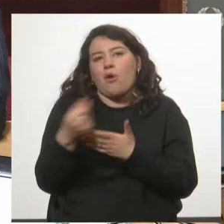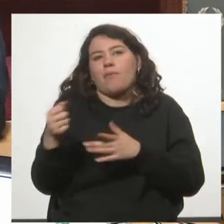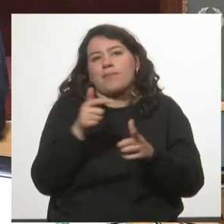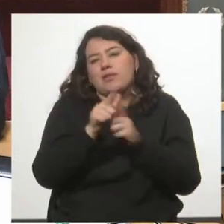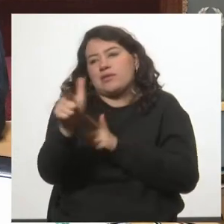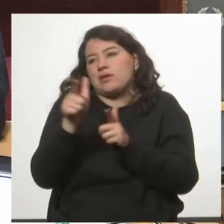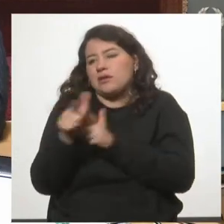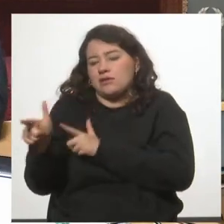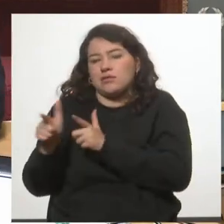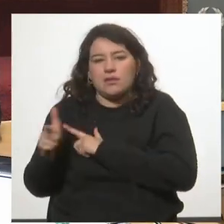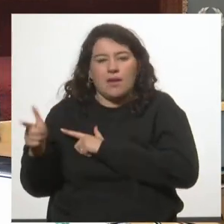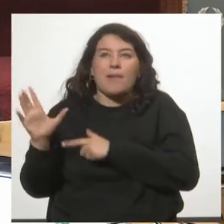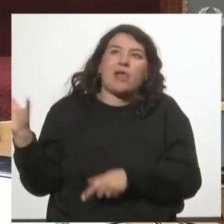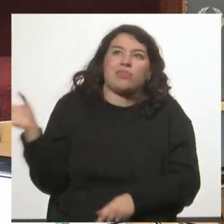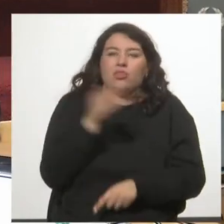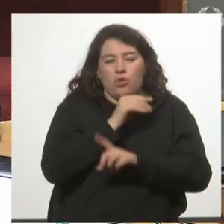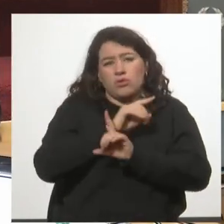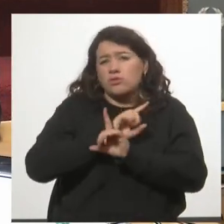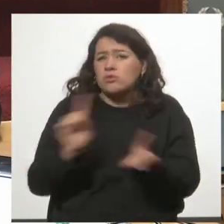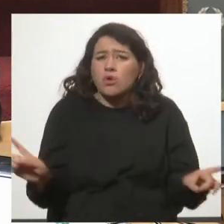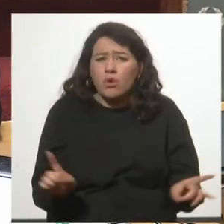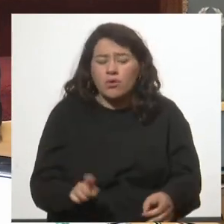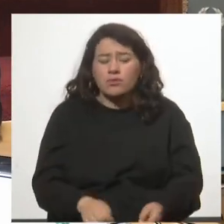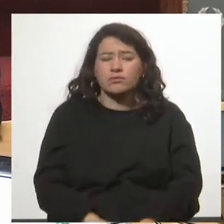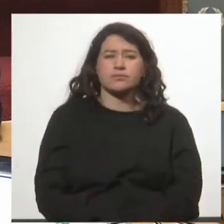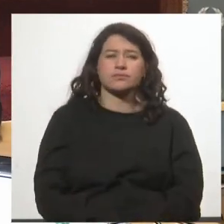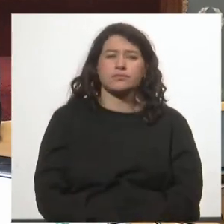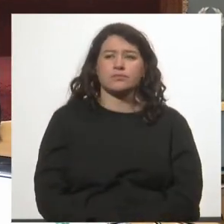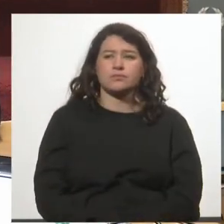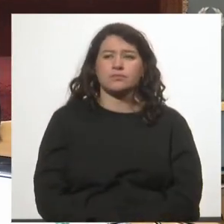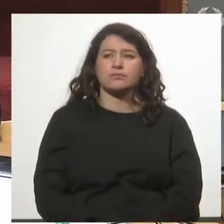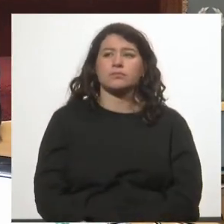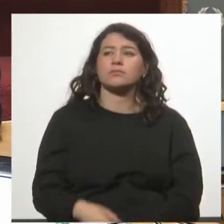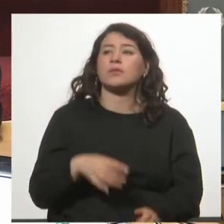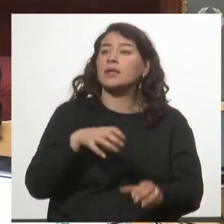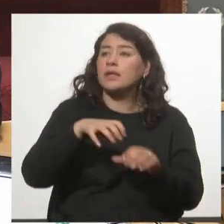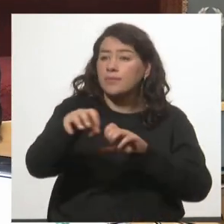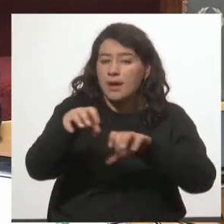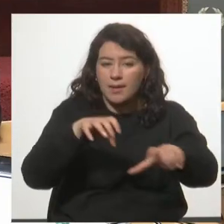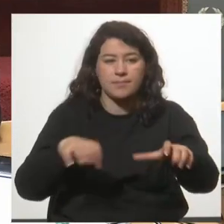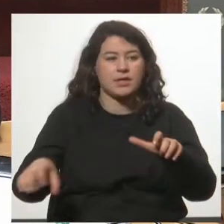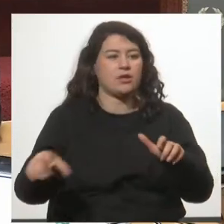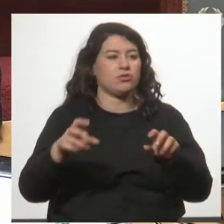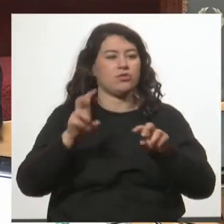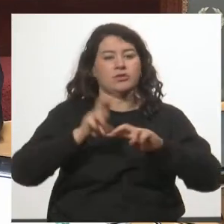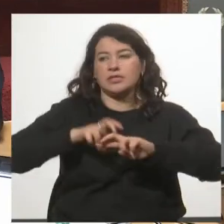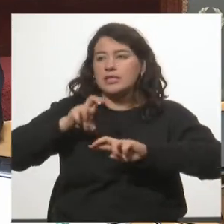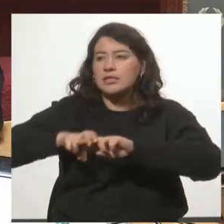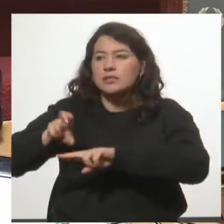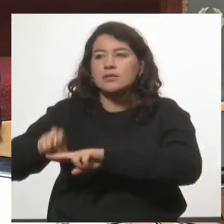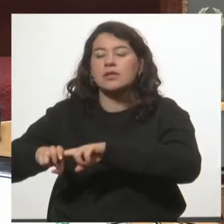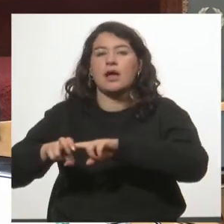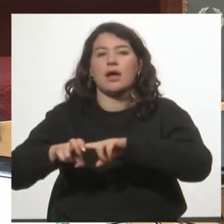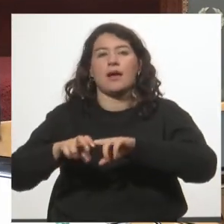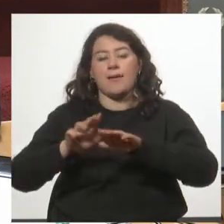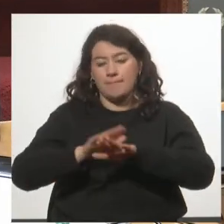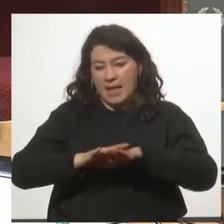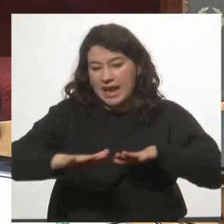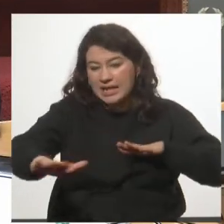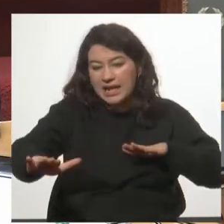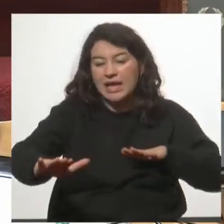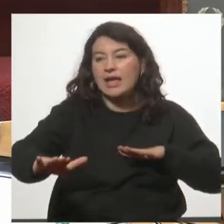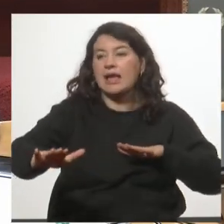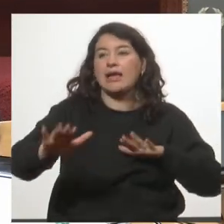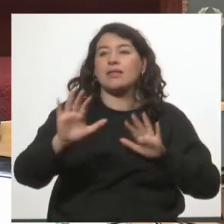compra directa sobre todo para equipamientos para sillas para el parque de un